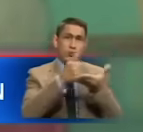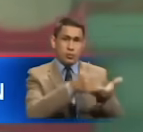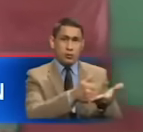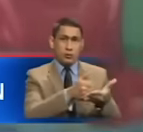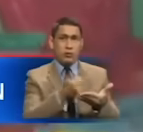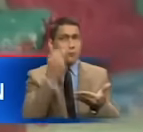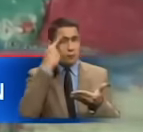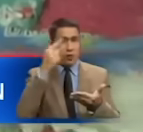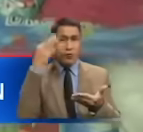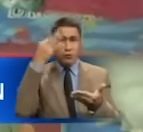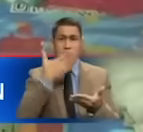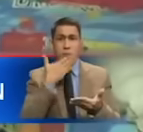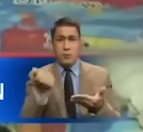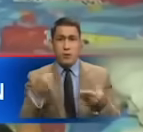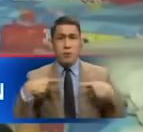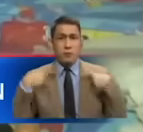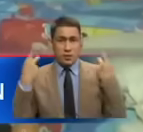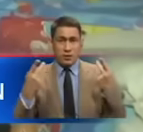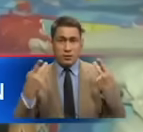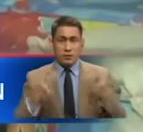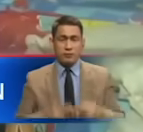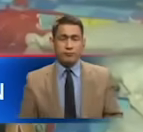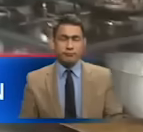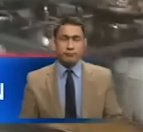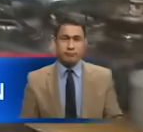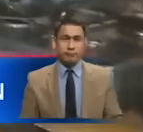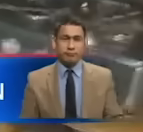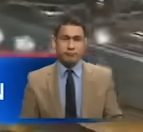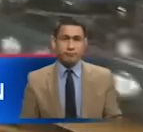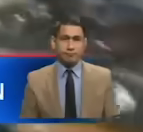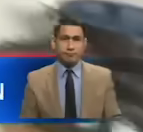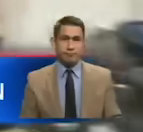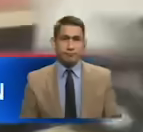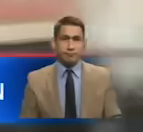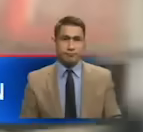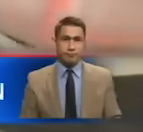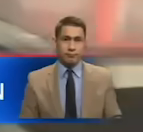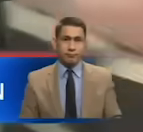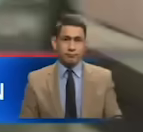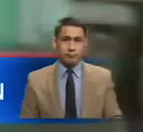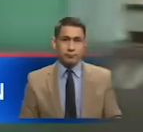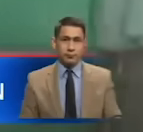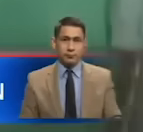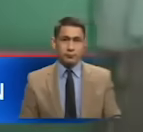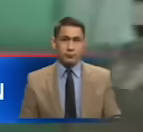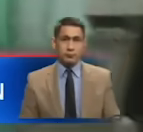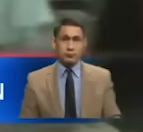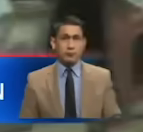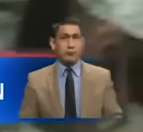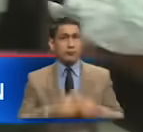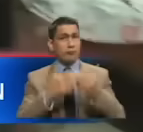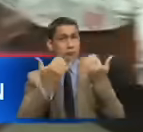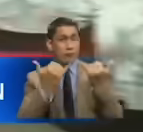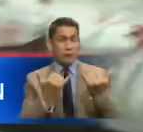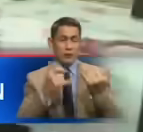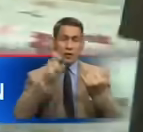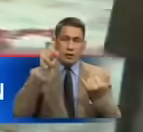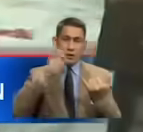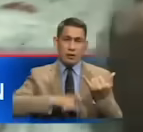digno, pues el que tiene no es adecuado y suficiente ante su diagnóstico. Tenía que estar en un